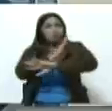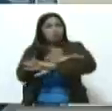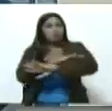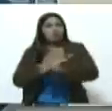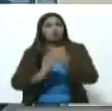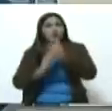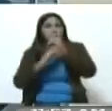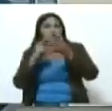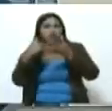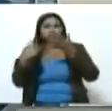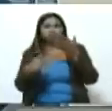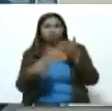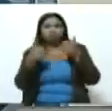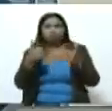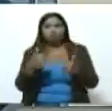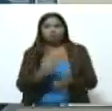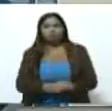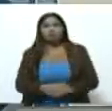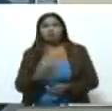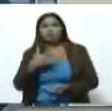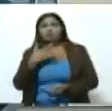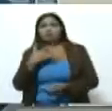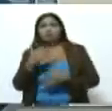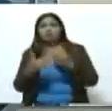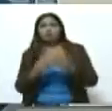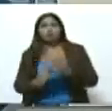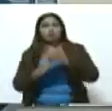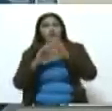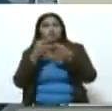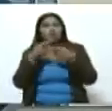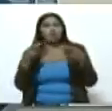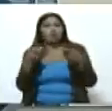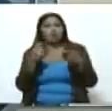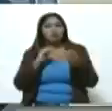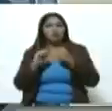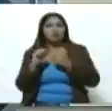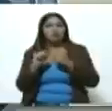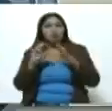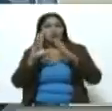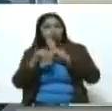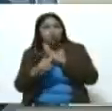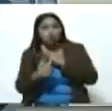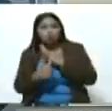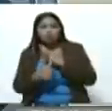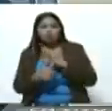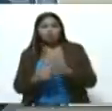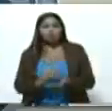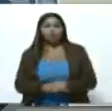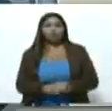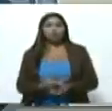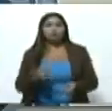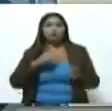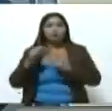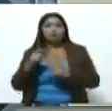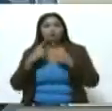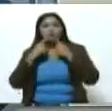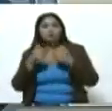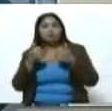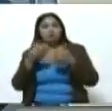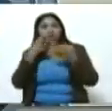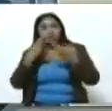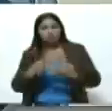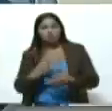direcciones de línea. En tal sentido, creamos la Dirección General contra la Corrupción y la Coordinación de Bienes